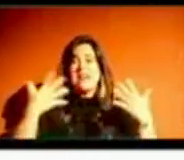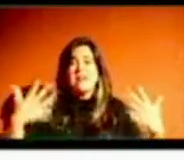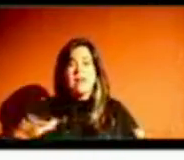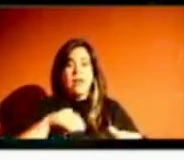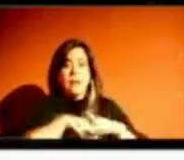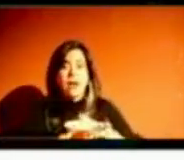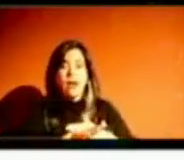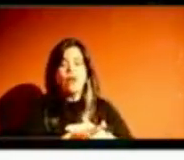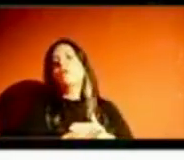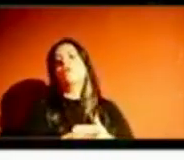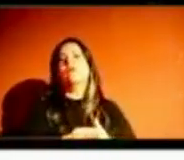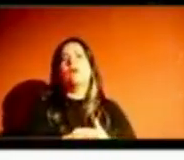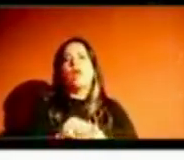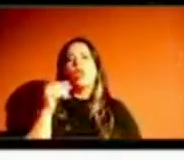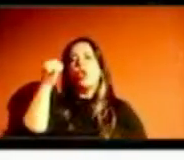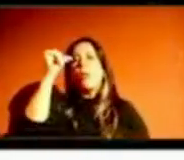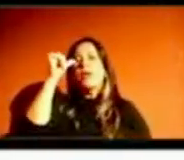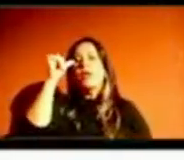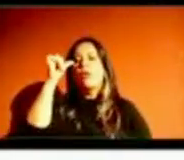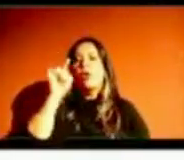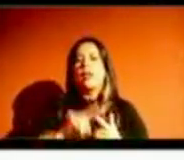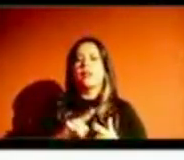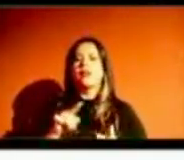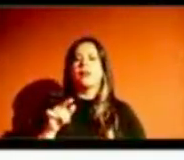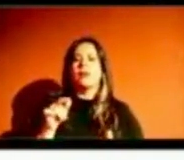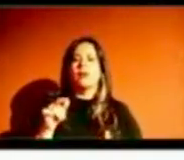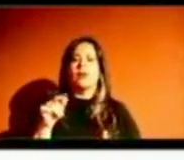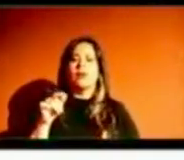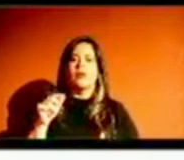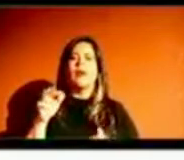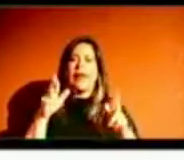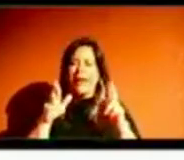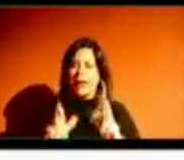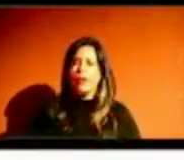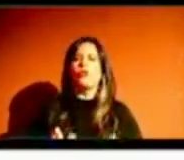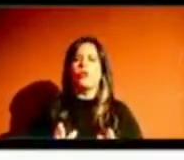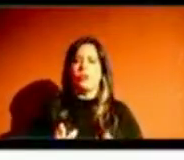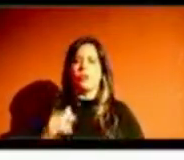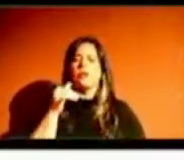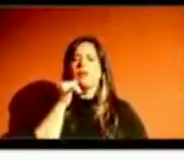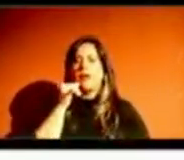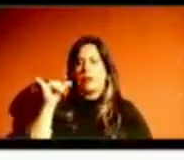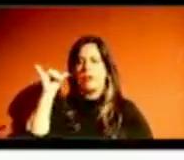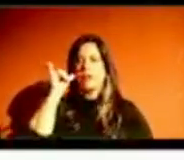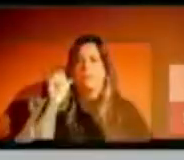registraron durante el día domingo y ayer consideran el proceso al menos fácil.